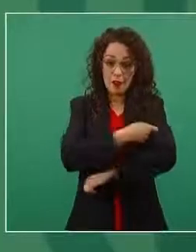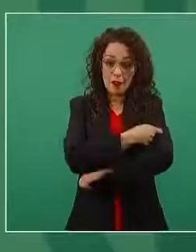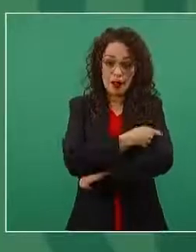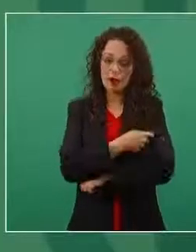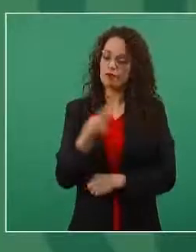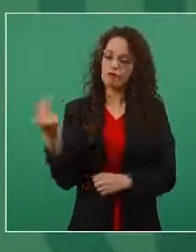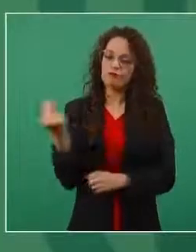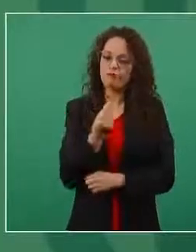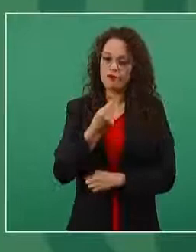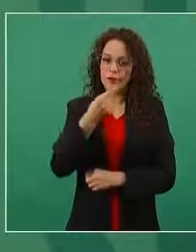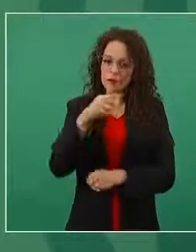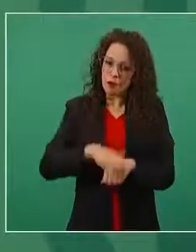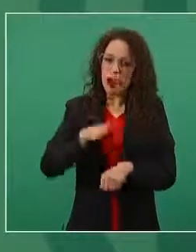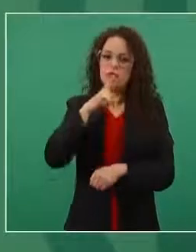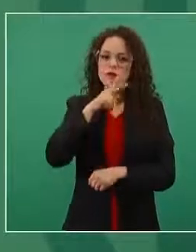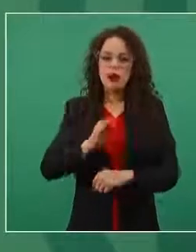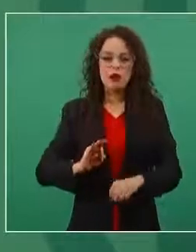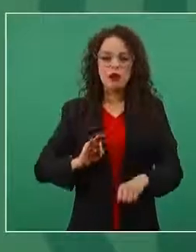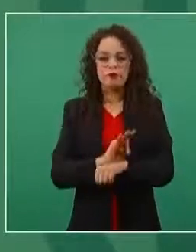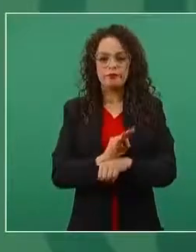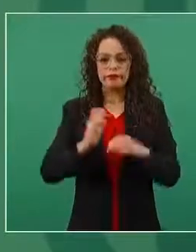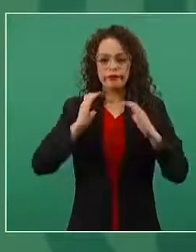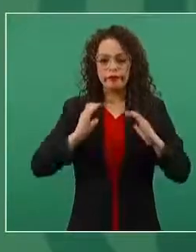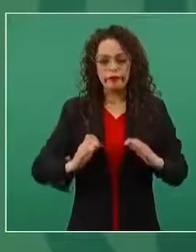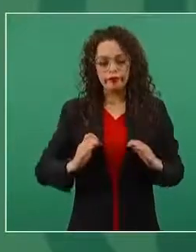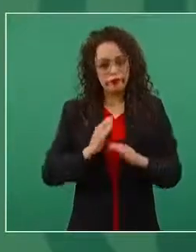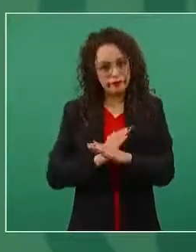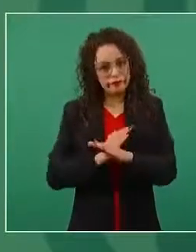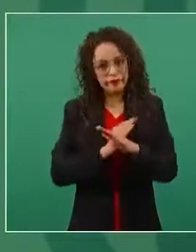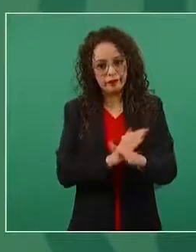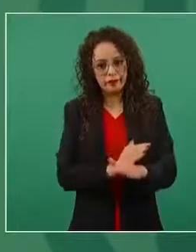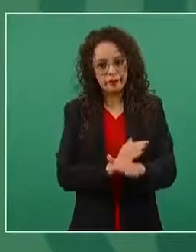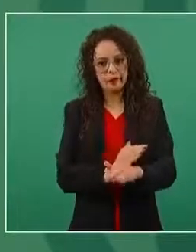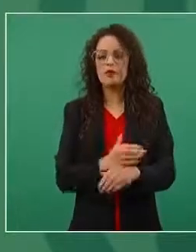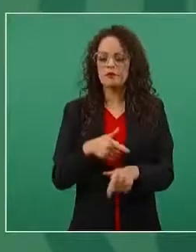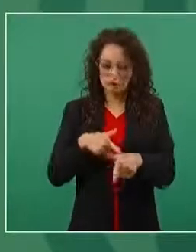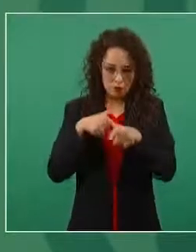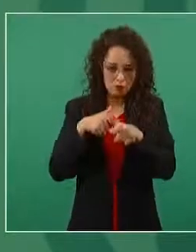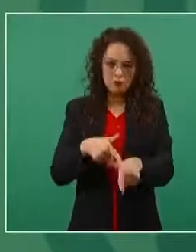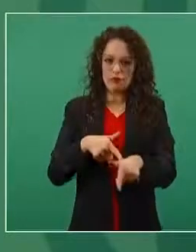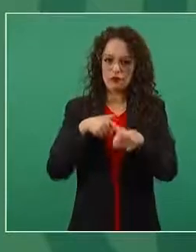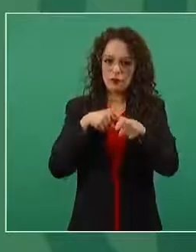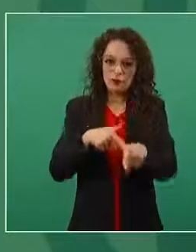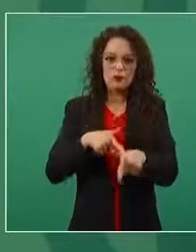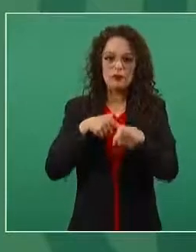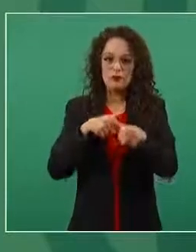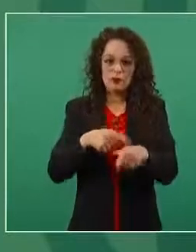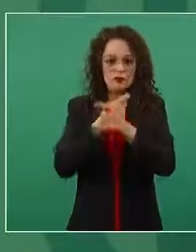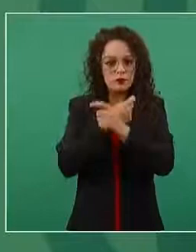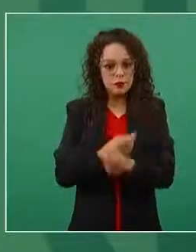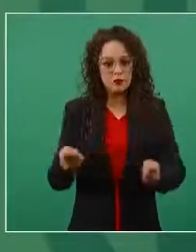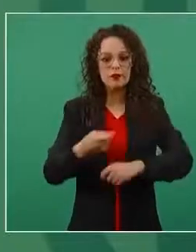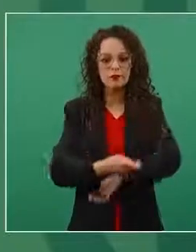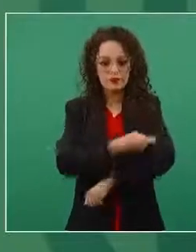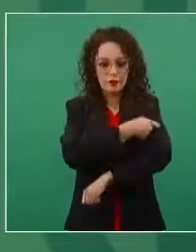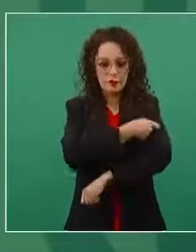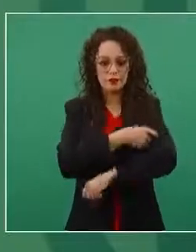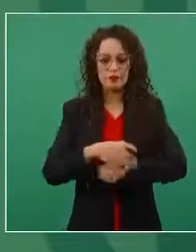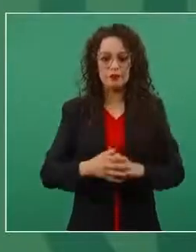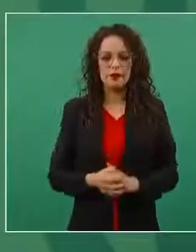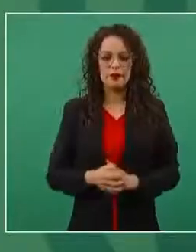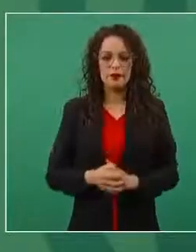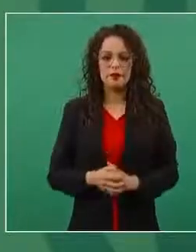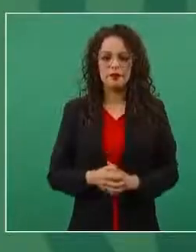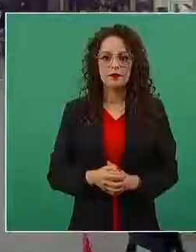protección y se va a seguir llevando a cabo el programa, el plan de vacunación. Muy bien. A